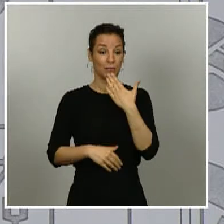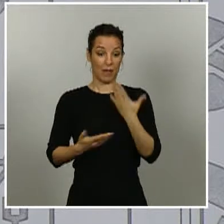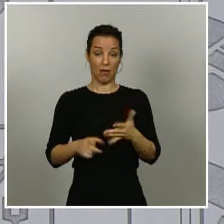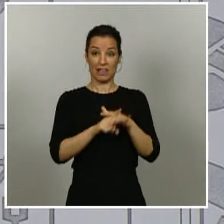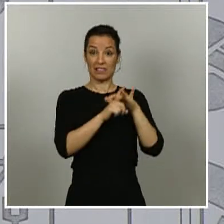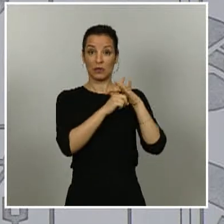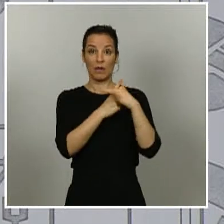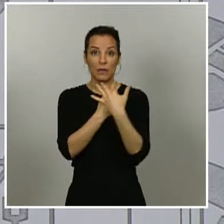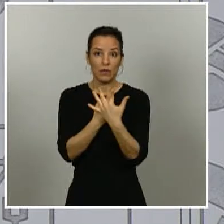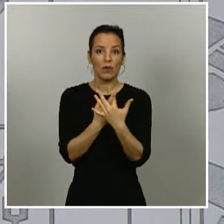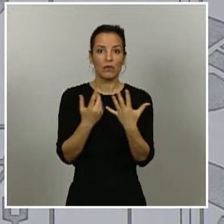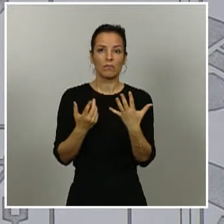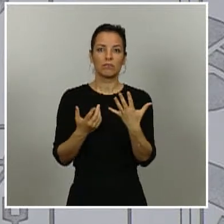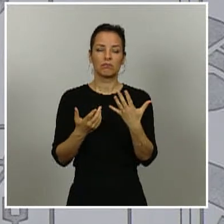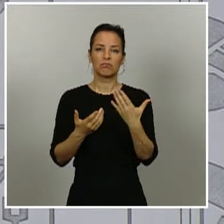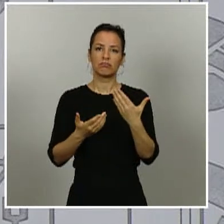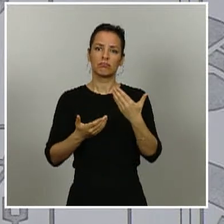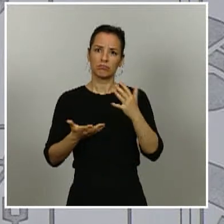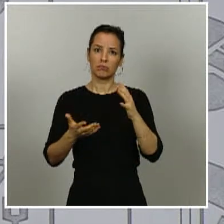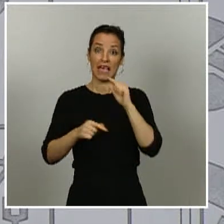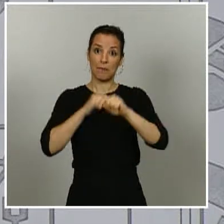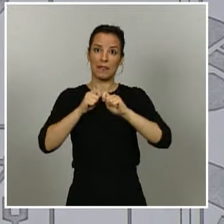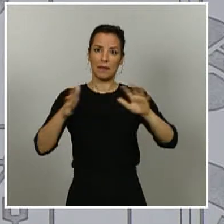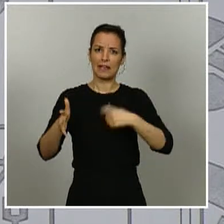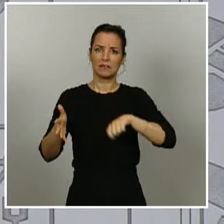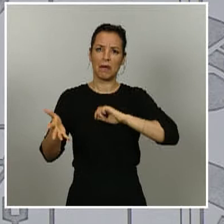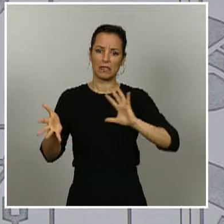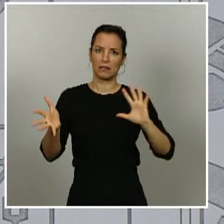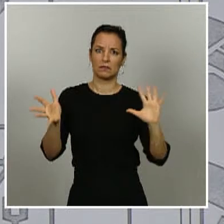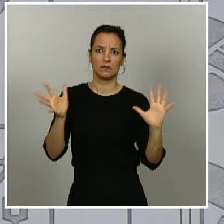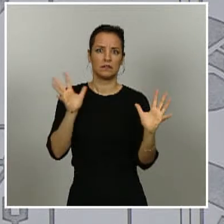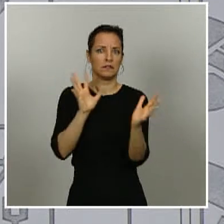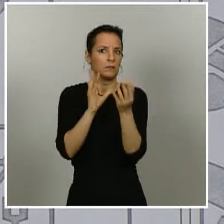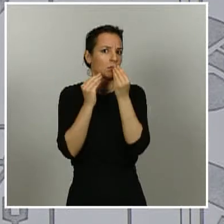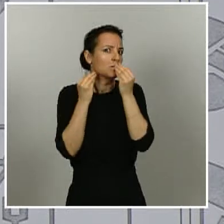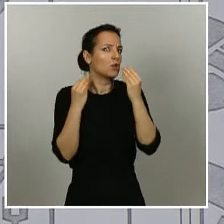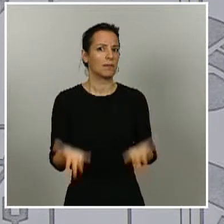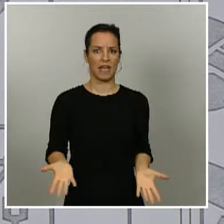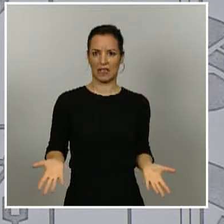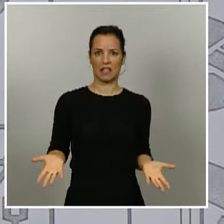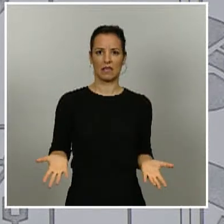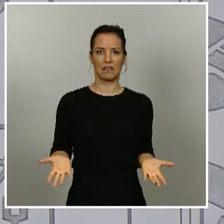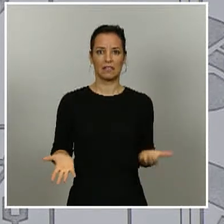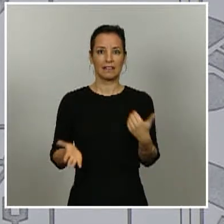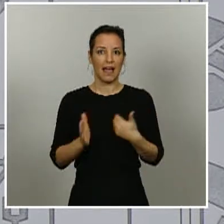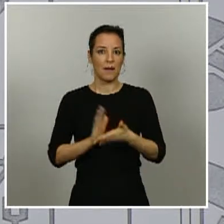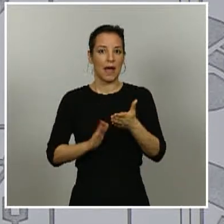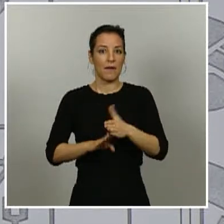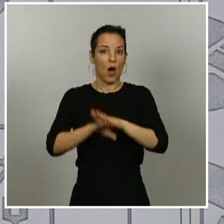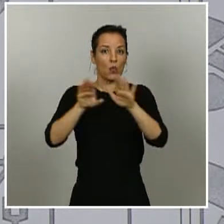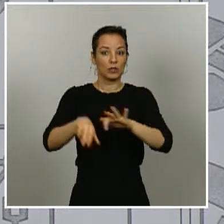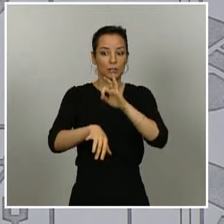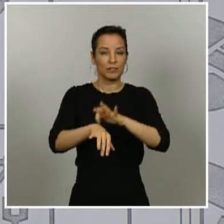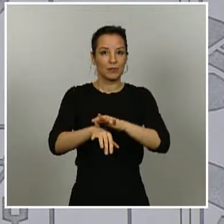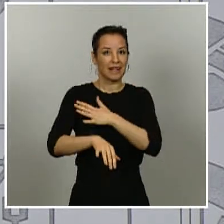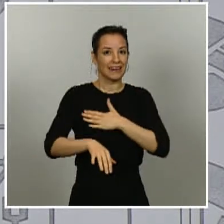tenemos una evolución muy favorable de la epidemia. Estamos ya con los últimos casos, tenemos que conseguir que eso se mantenga así